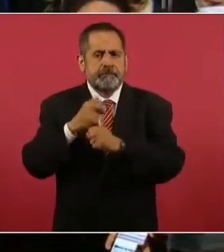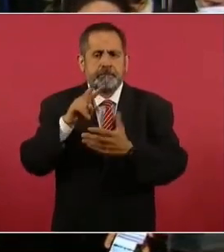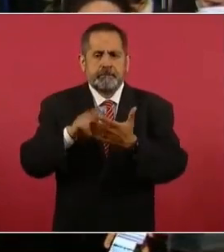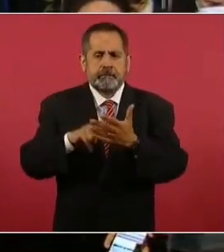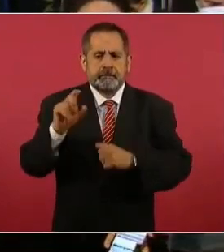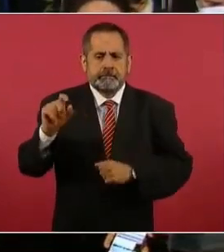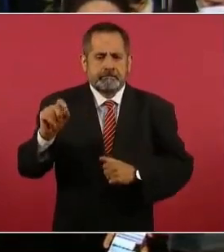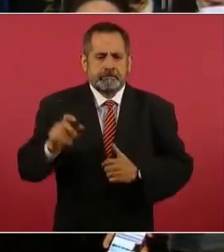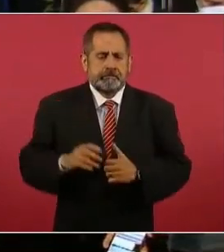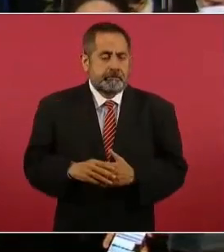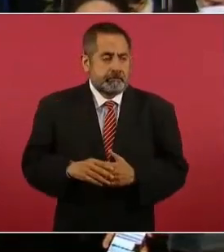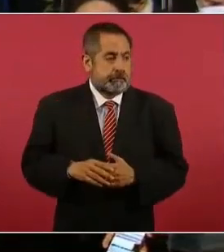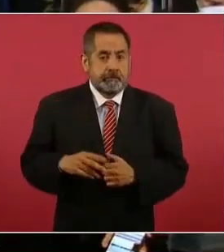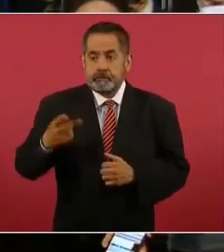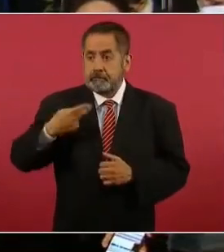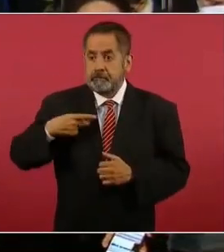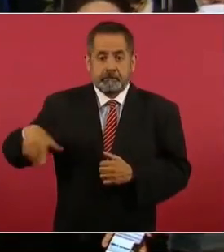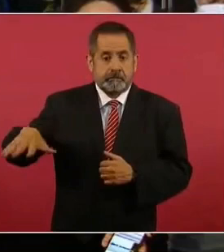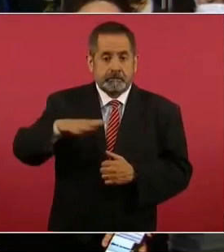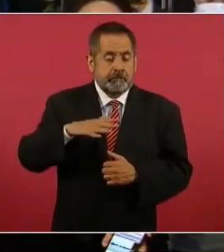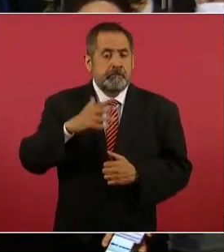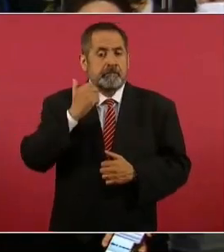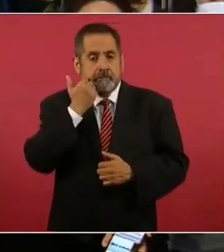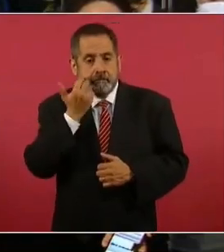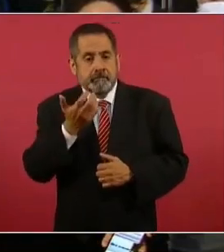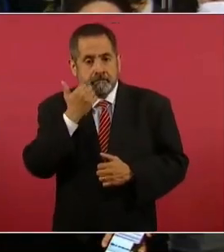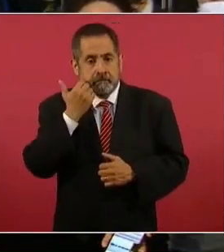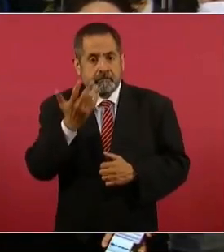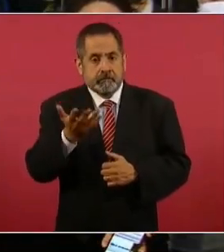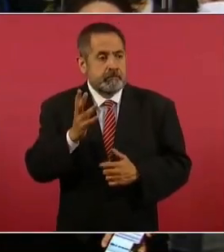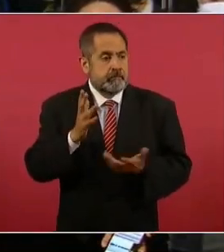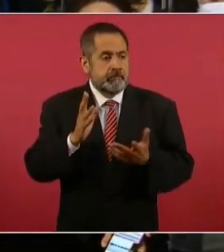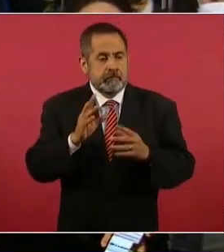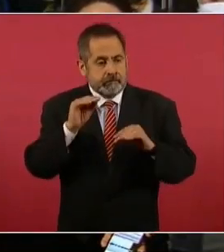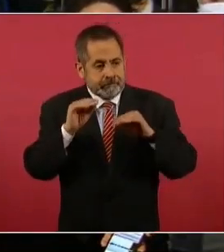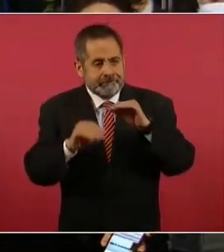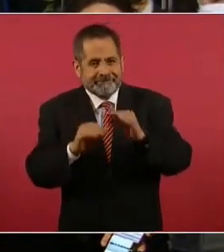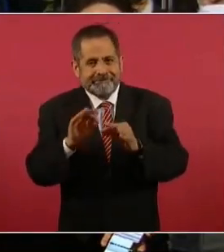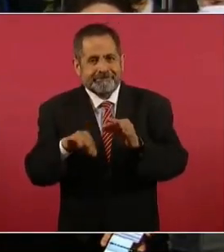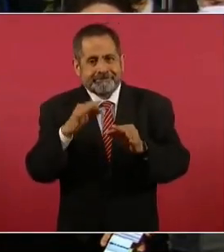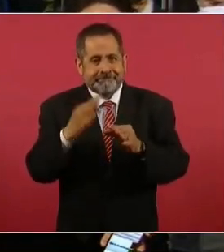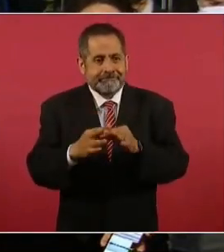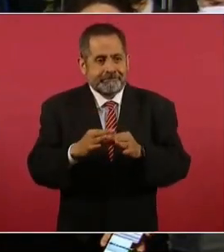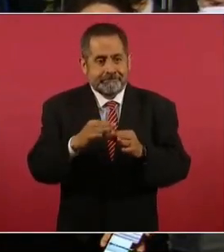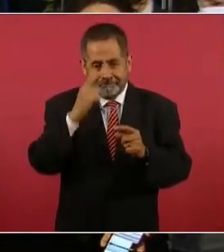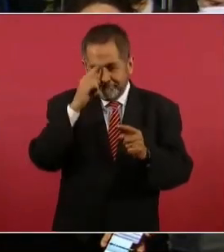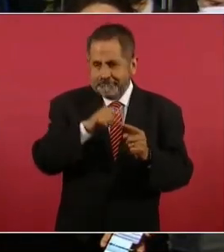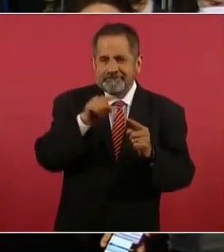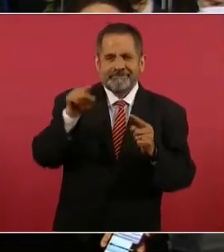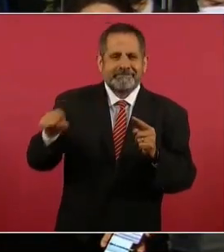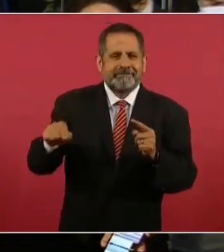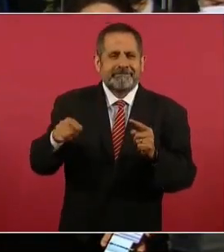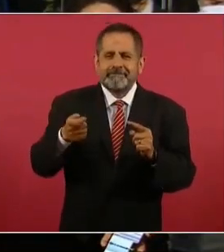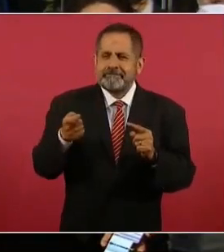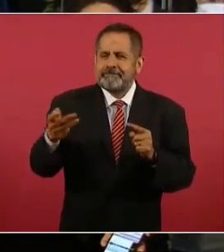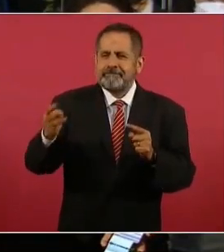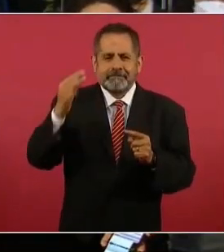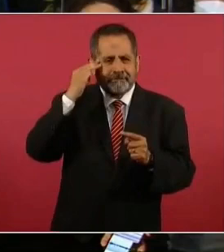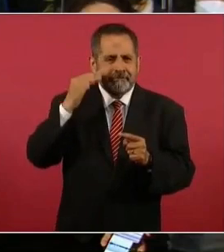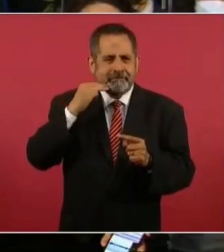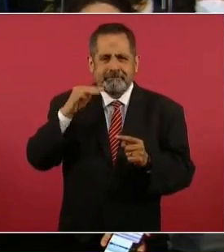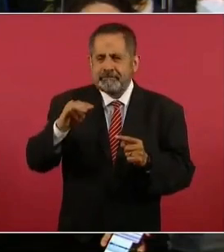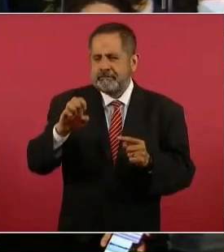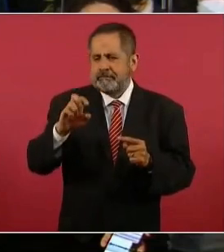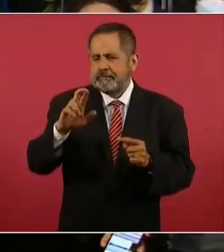La gente quiere ya que se acaben esas plantas, porque es la Mérida 4 y la de